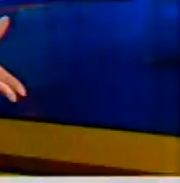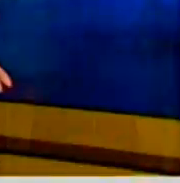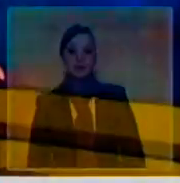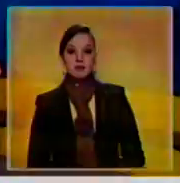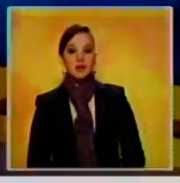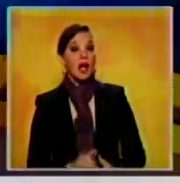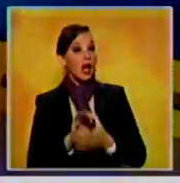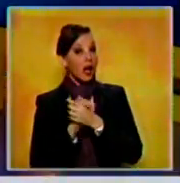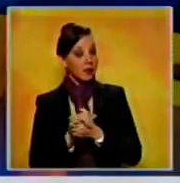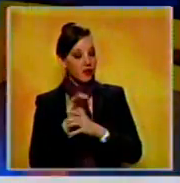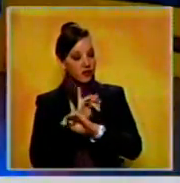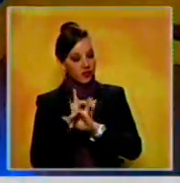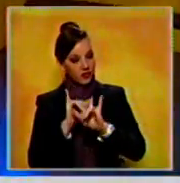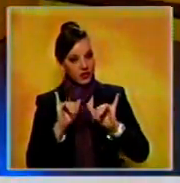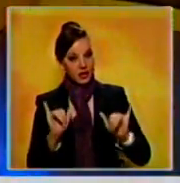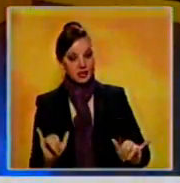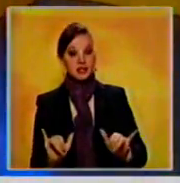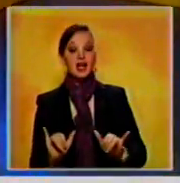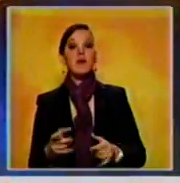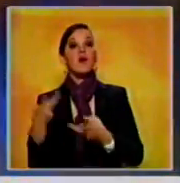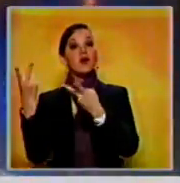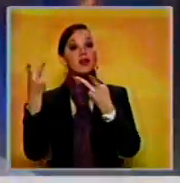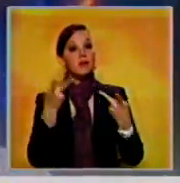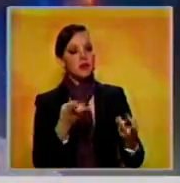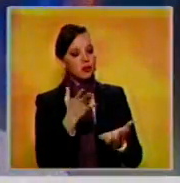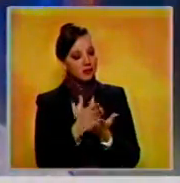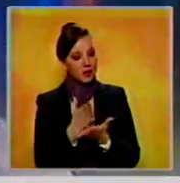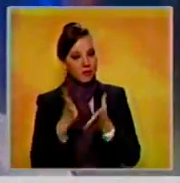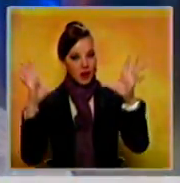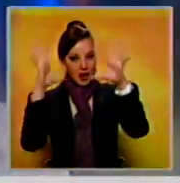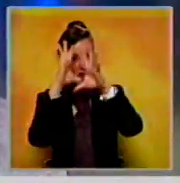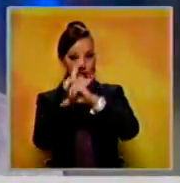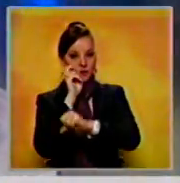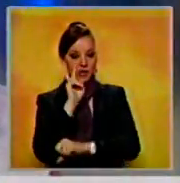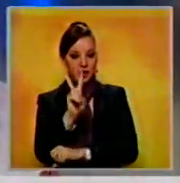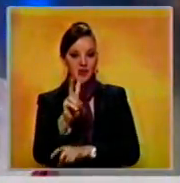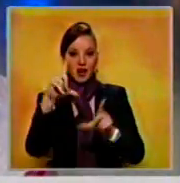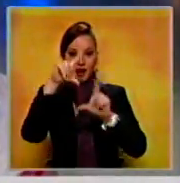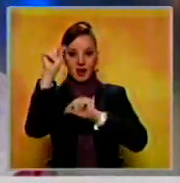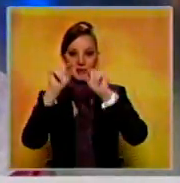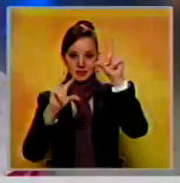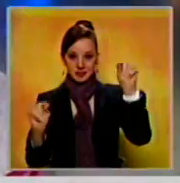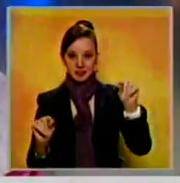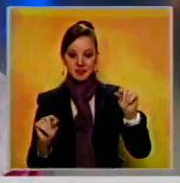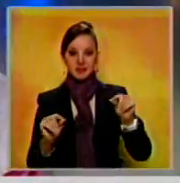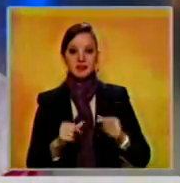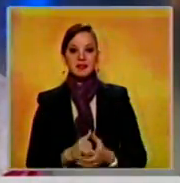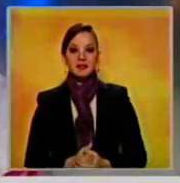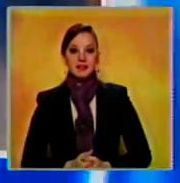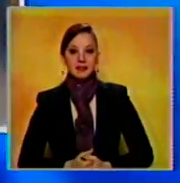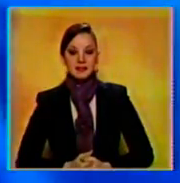Amigos, llegamos al final. Yo soy Yolimar Hernández y los invito, como siempre, a la emisión estelar de Estrenos y Estrellas.